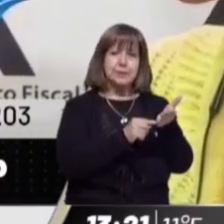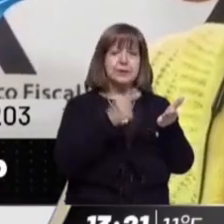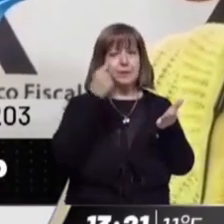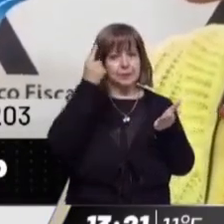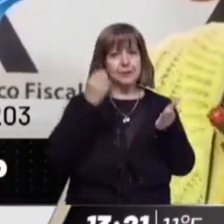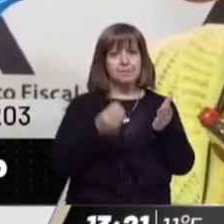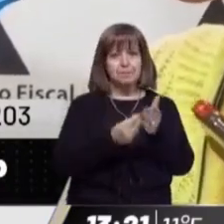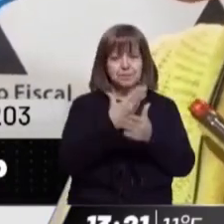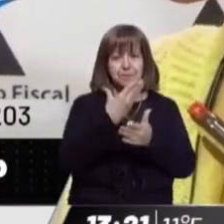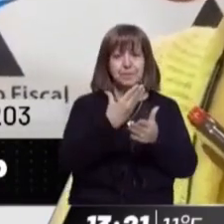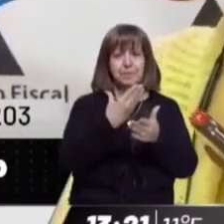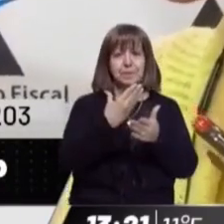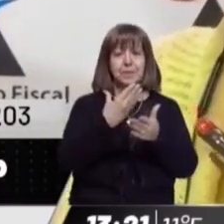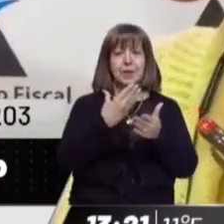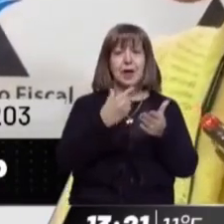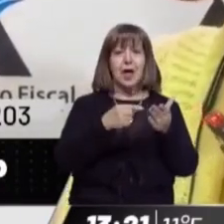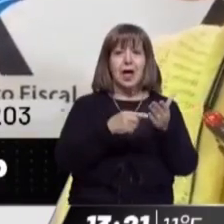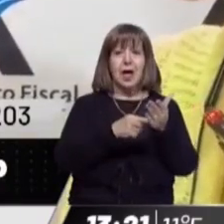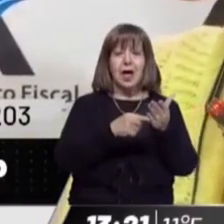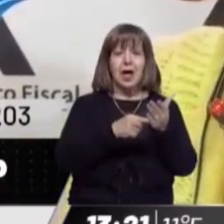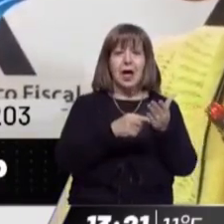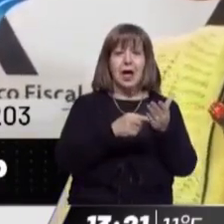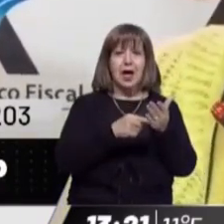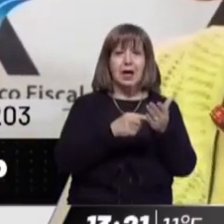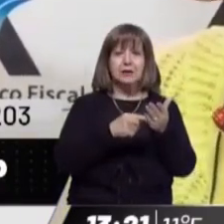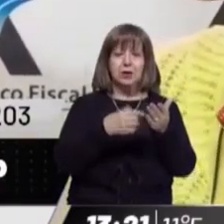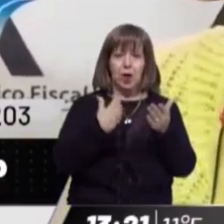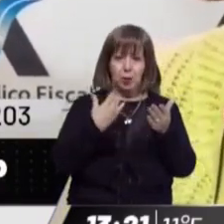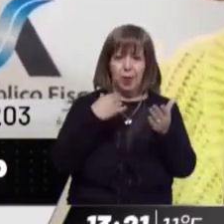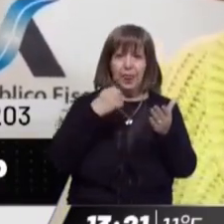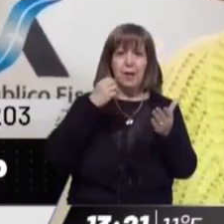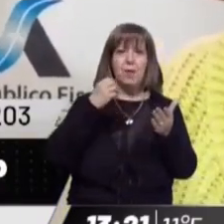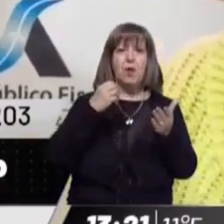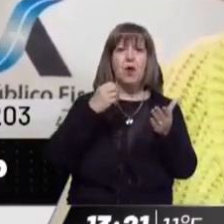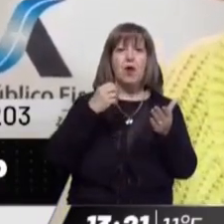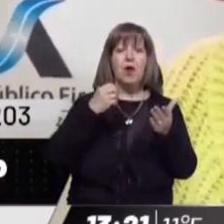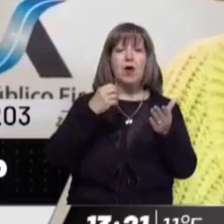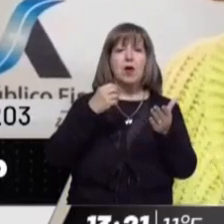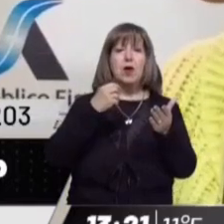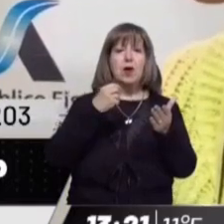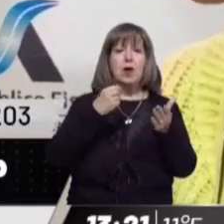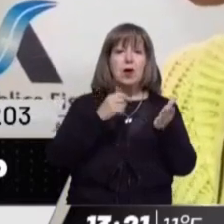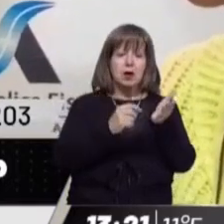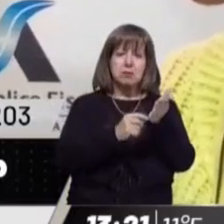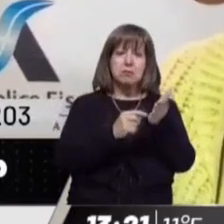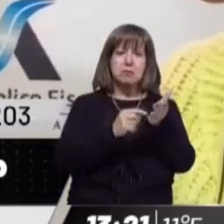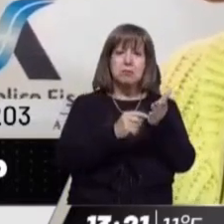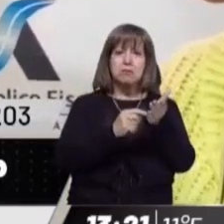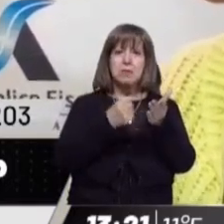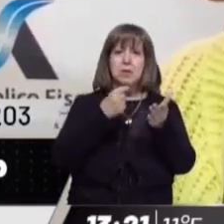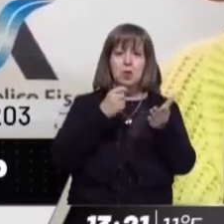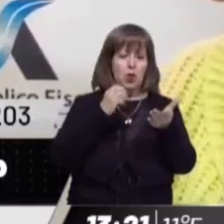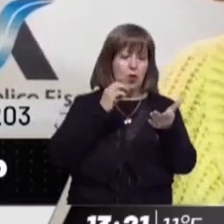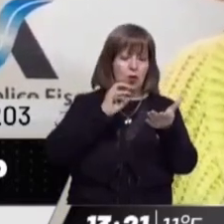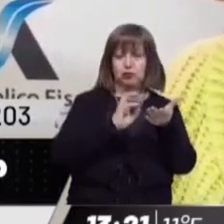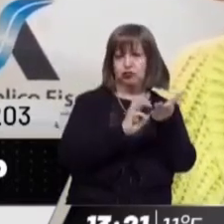un chatbot a partir del cual se puede hacer una denuncia con obtención inmediata de